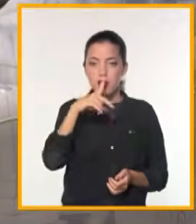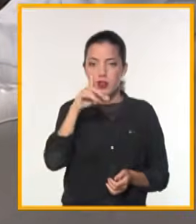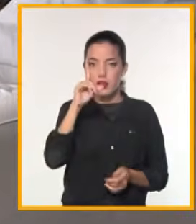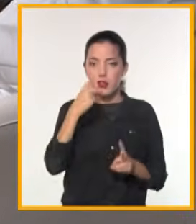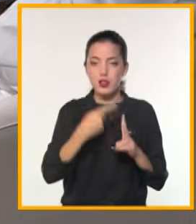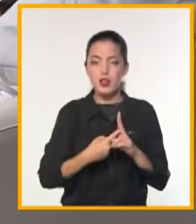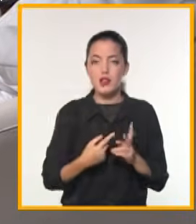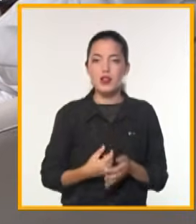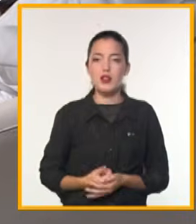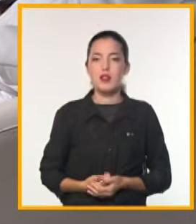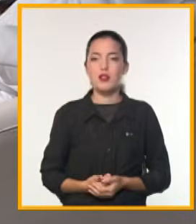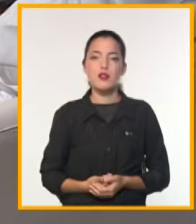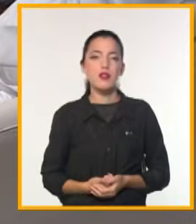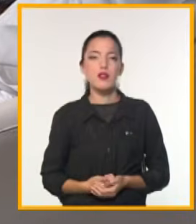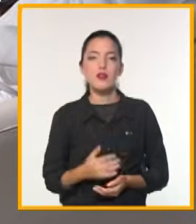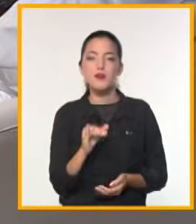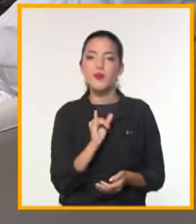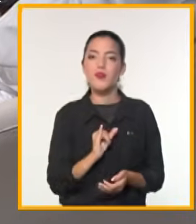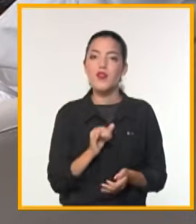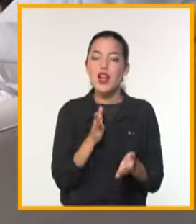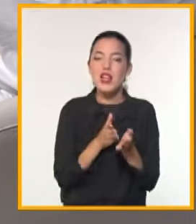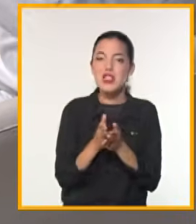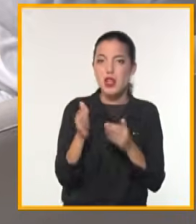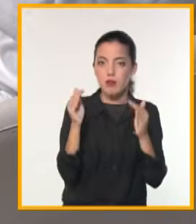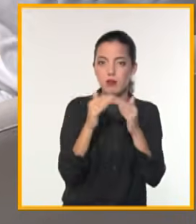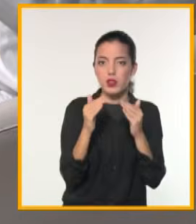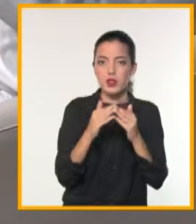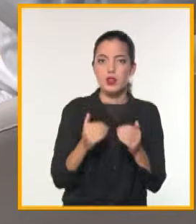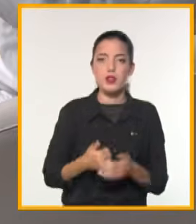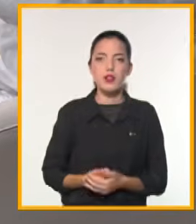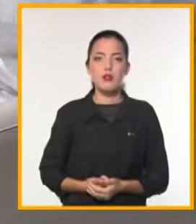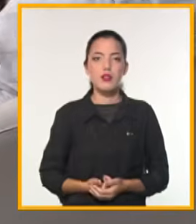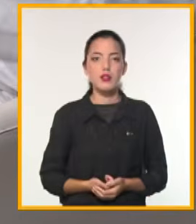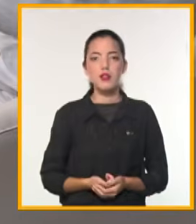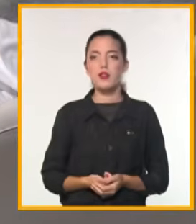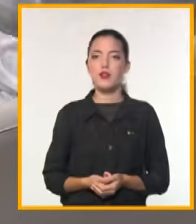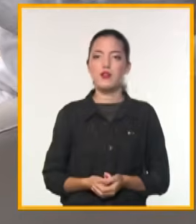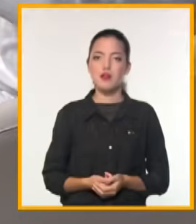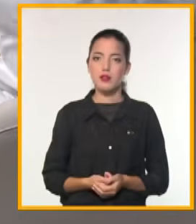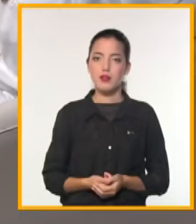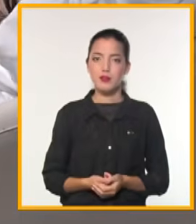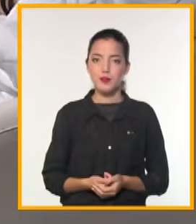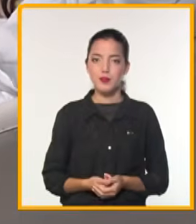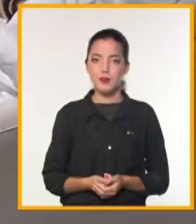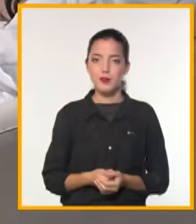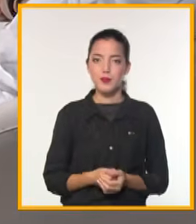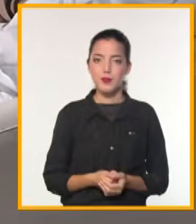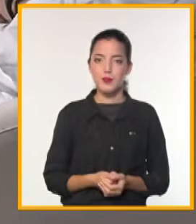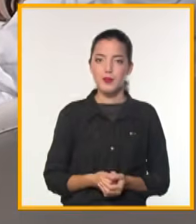4.518 la casa. ¿Se mantiene la casa? Se mantiene la casa, pero ya no es nuestra, No es de la lógicamente, familia. porque ya,